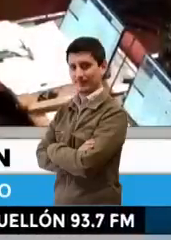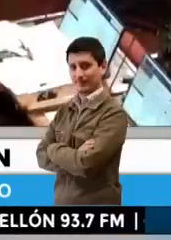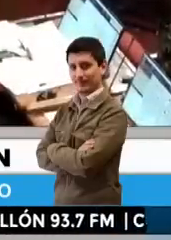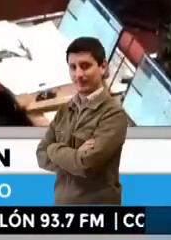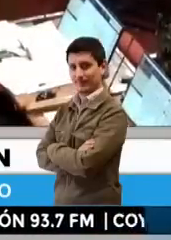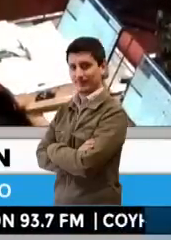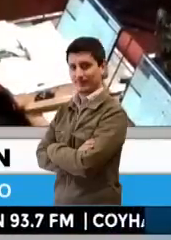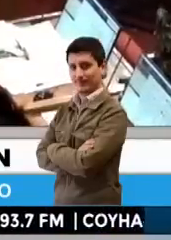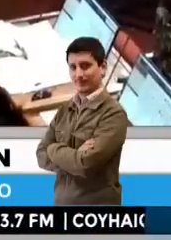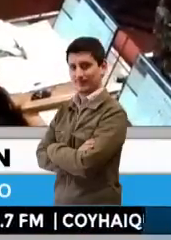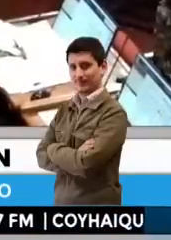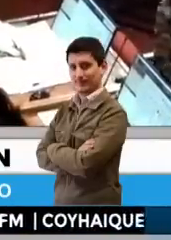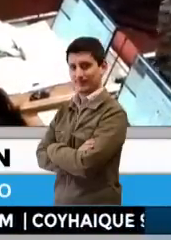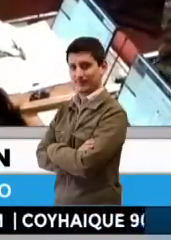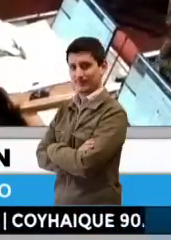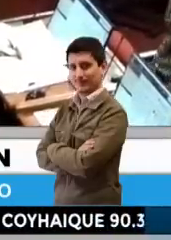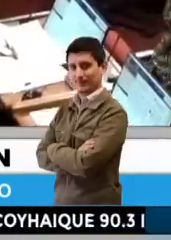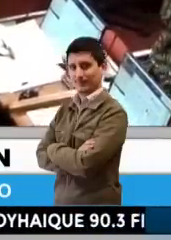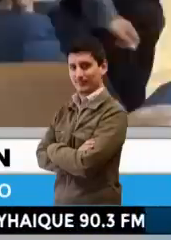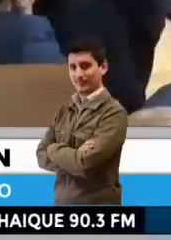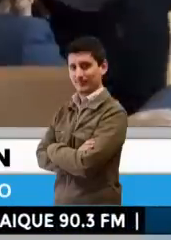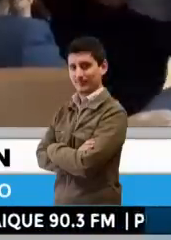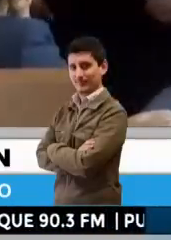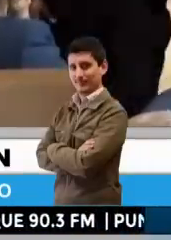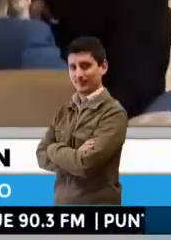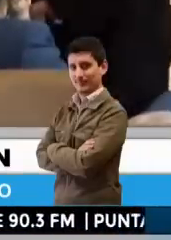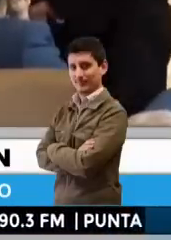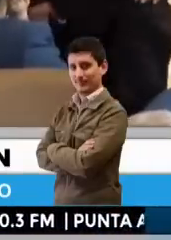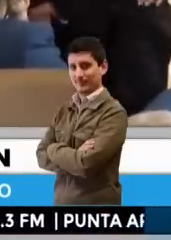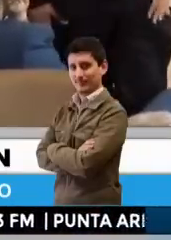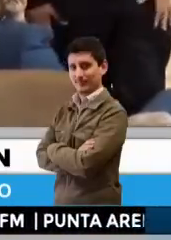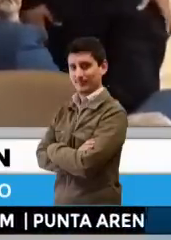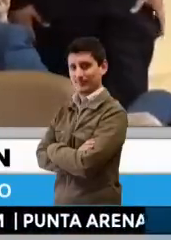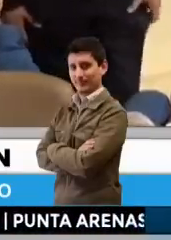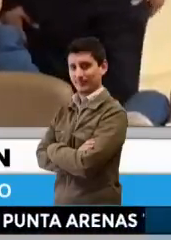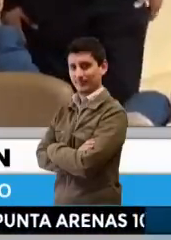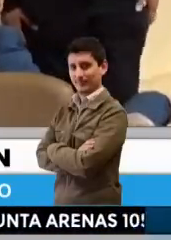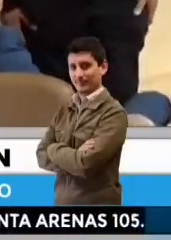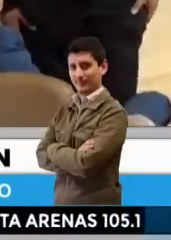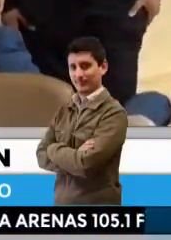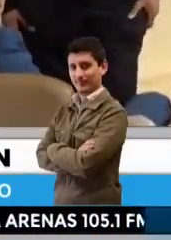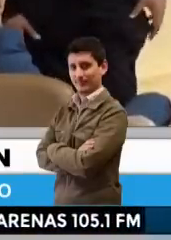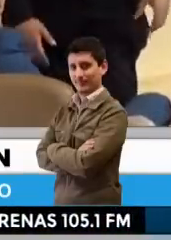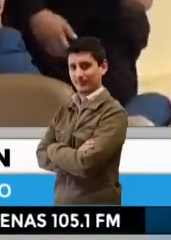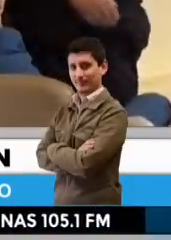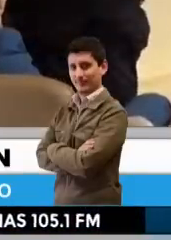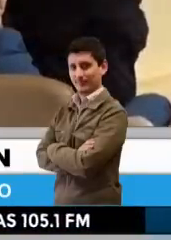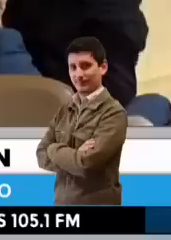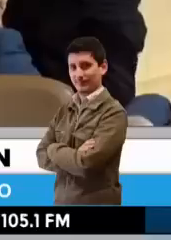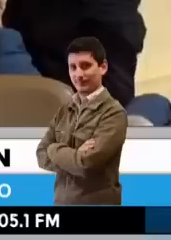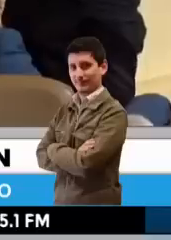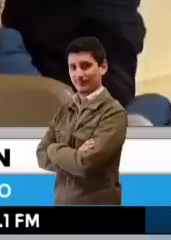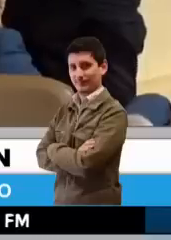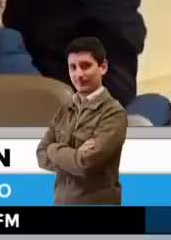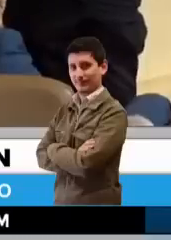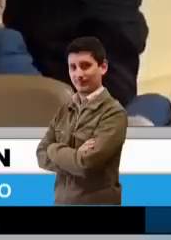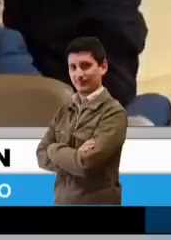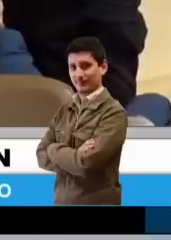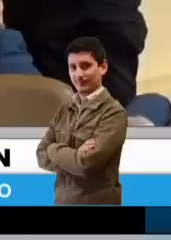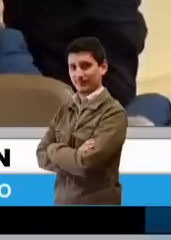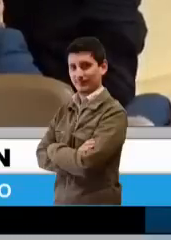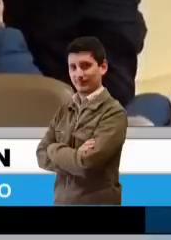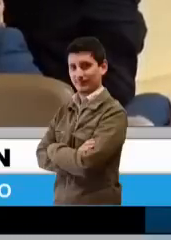¿qué es lo que viene, no es cierto? Hay comité político hoy día donde el gobierno debería tomar una opción, un camino, una